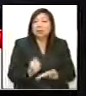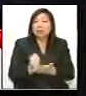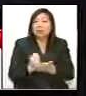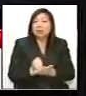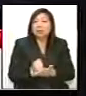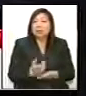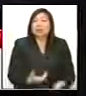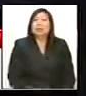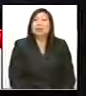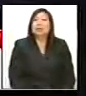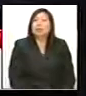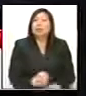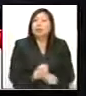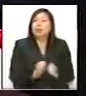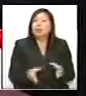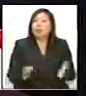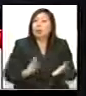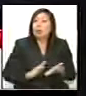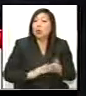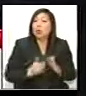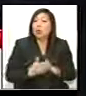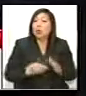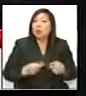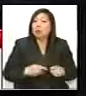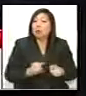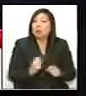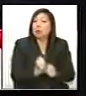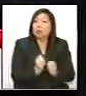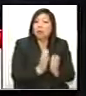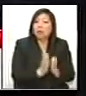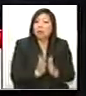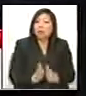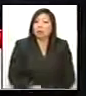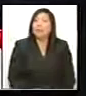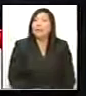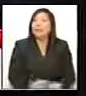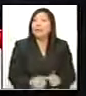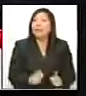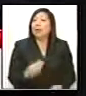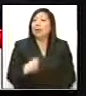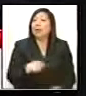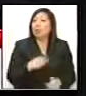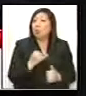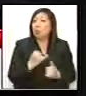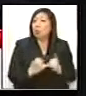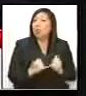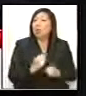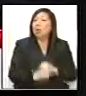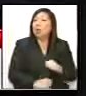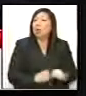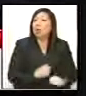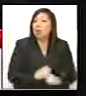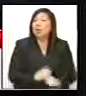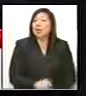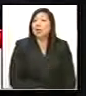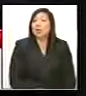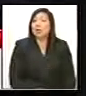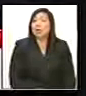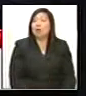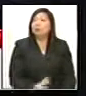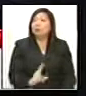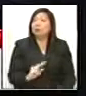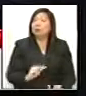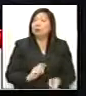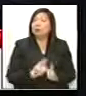porque formamos una comunidad que nos permite trabajar coordinadamente. Sin embargo, en los últimos años vemos que los directores regionales van cambiando